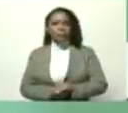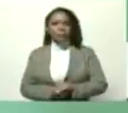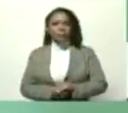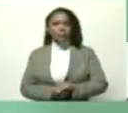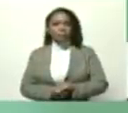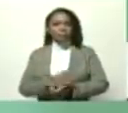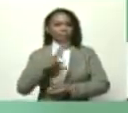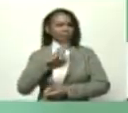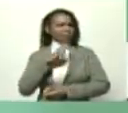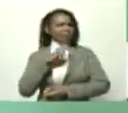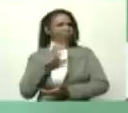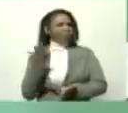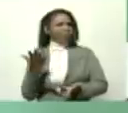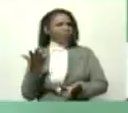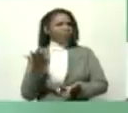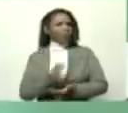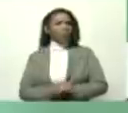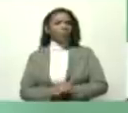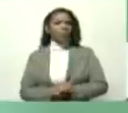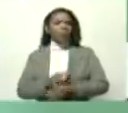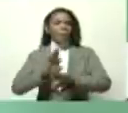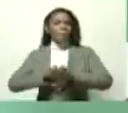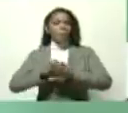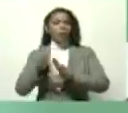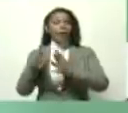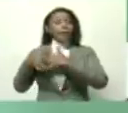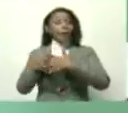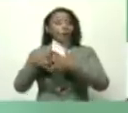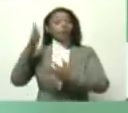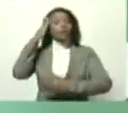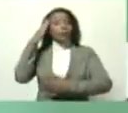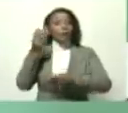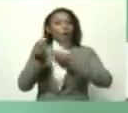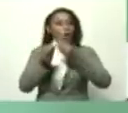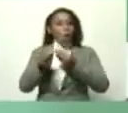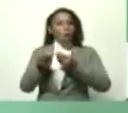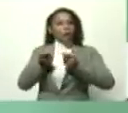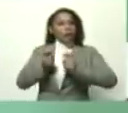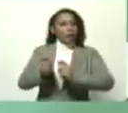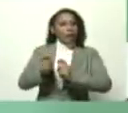Es raro, ¿no? Porque Estados Unidos sabe muy bien cómo trata a sus espías.